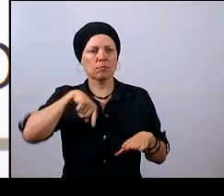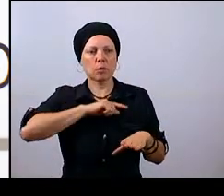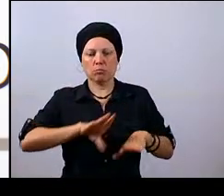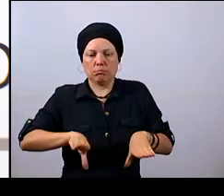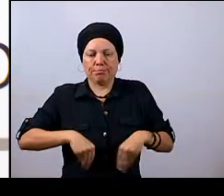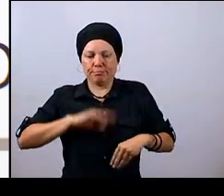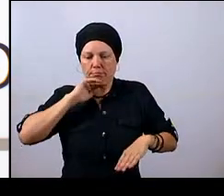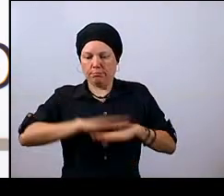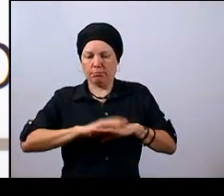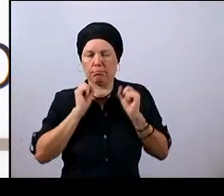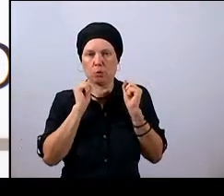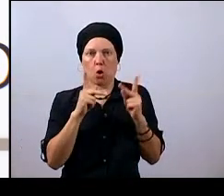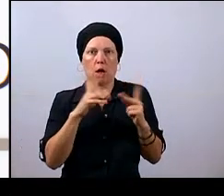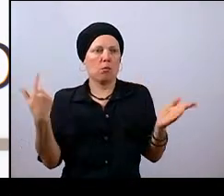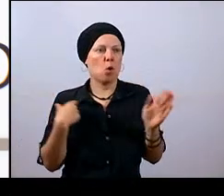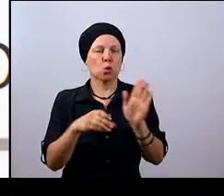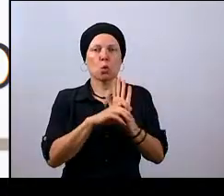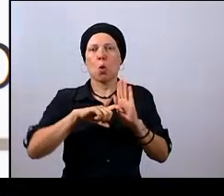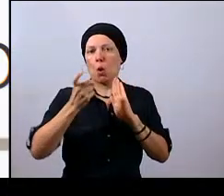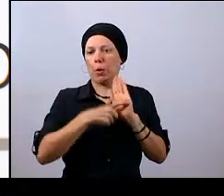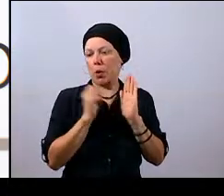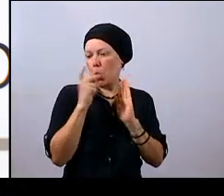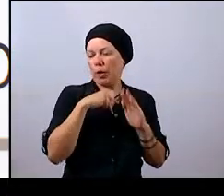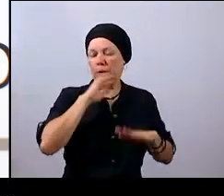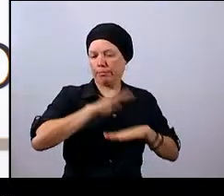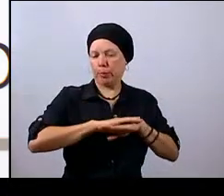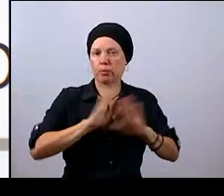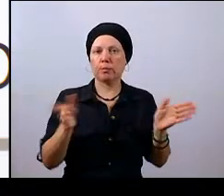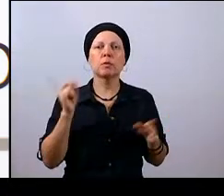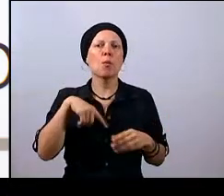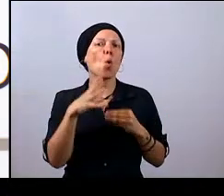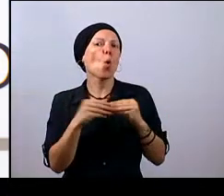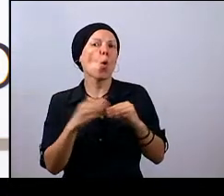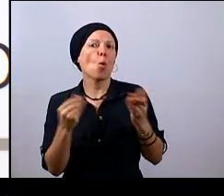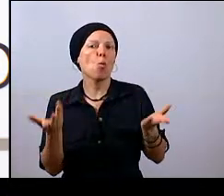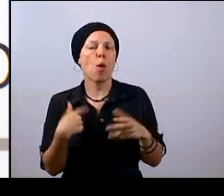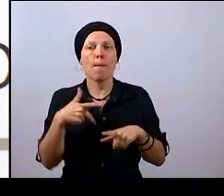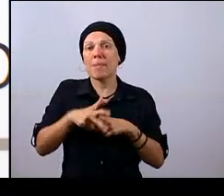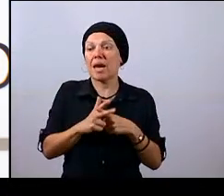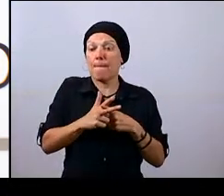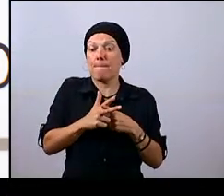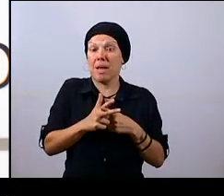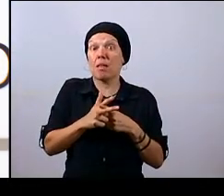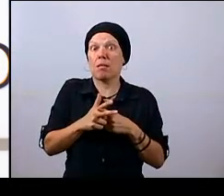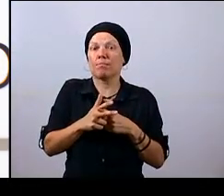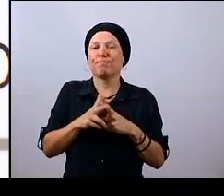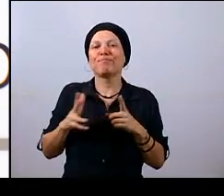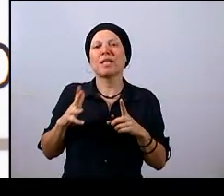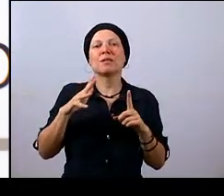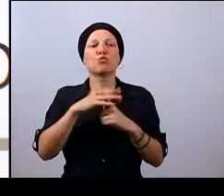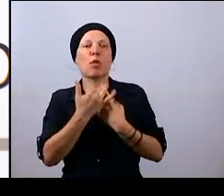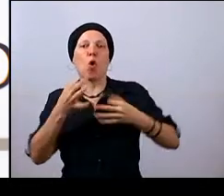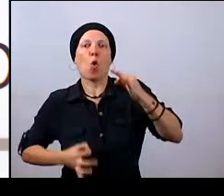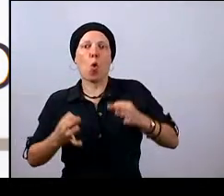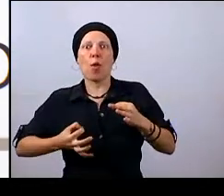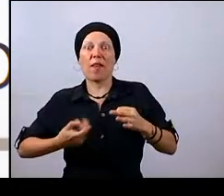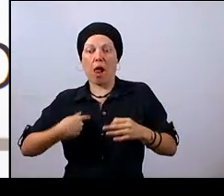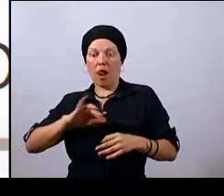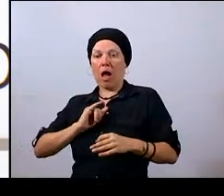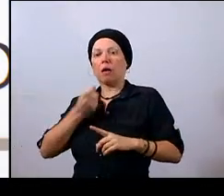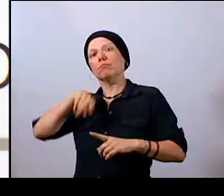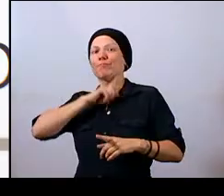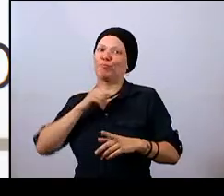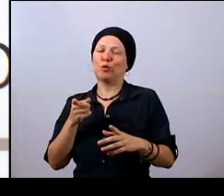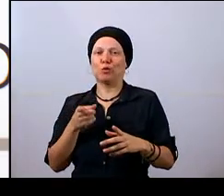cumplimos la Constitución y las leyes y, por supuesto, utilizamos los mecanismos que nos da el ordenamiento jurídico cuando creemos que no